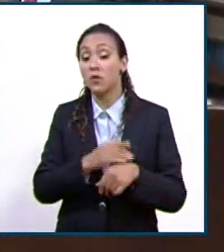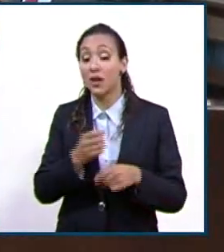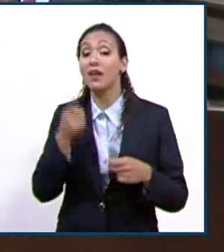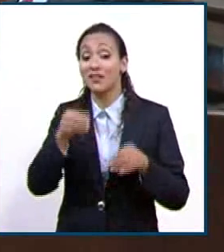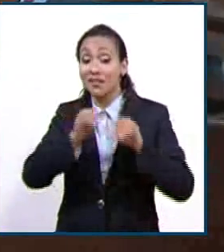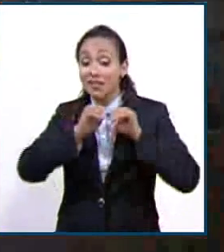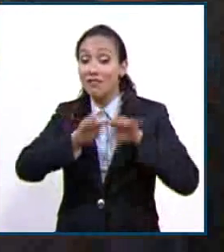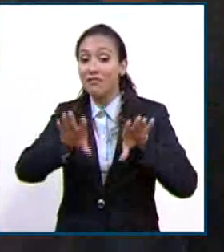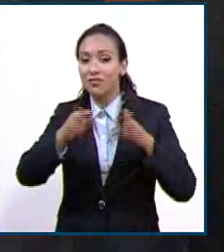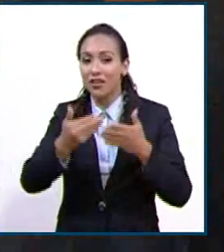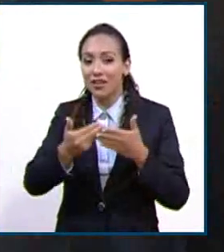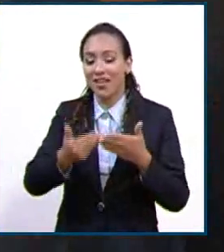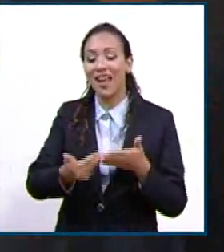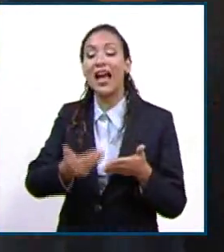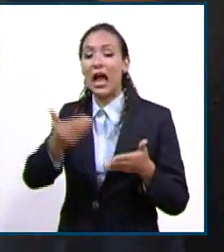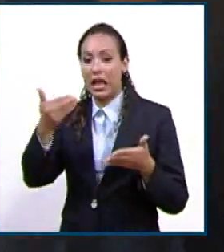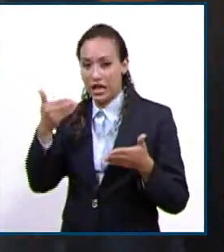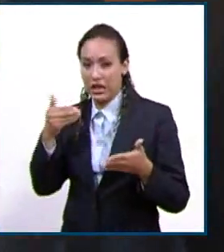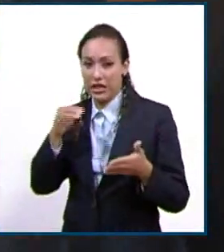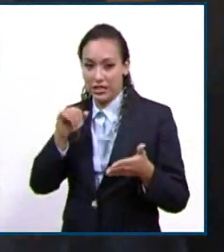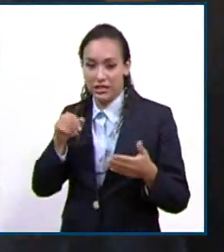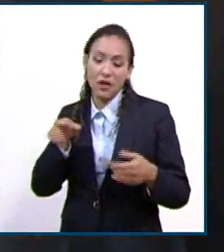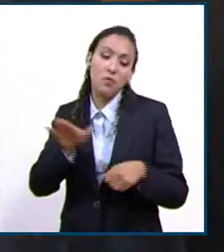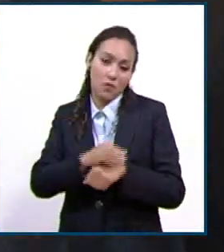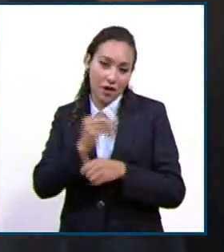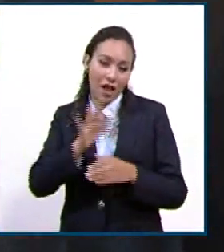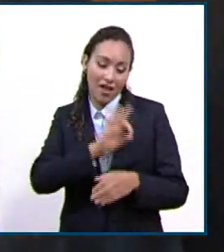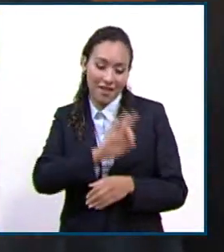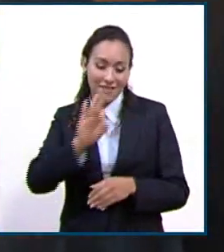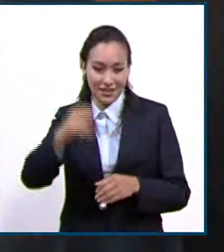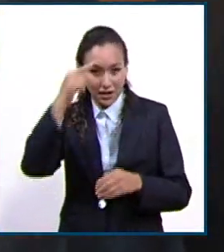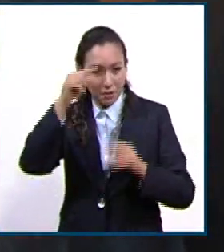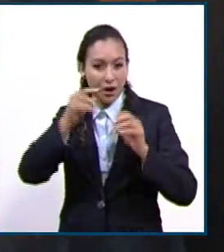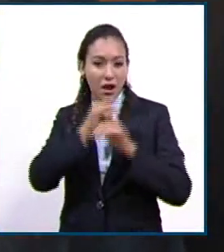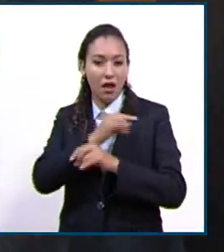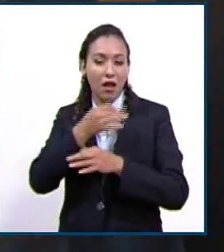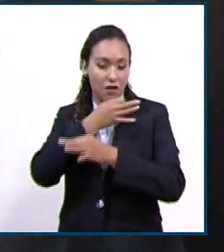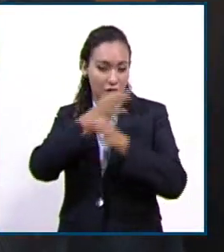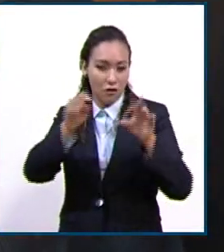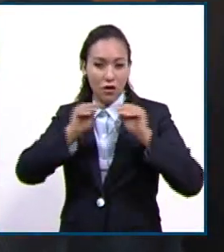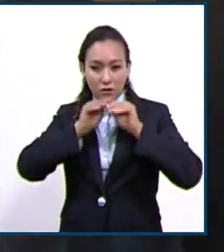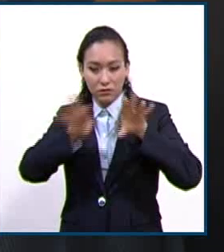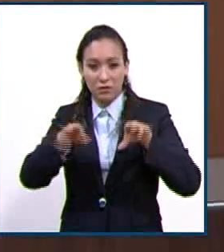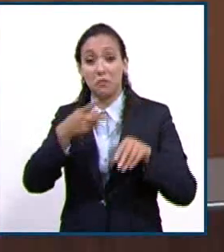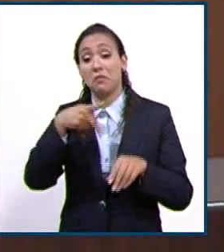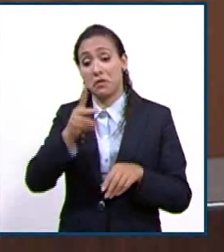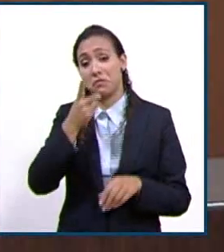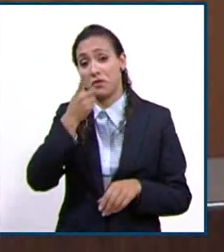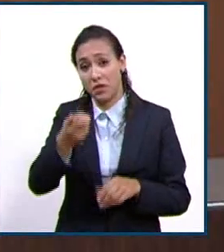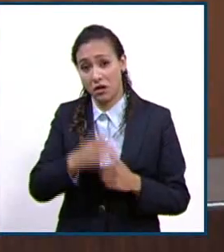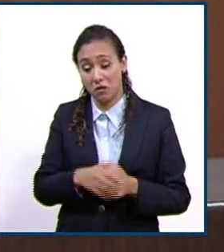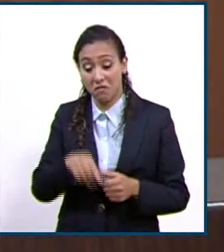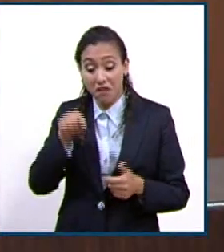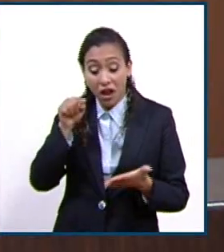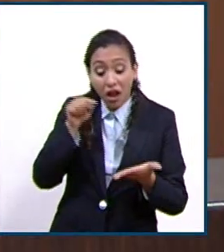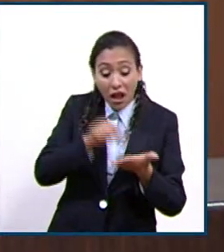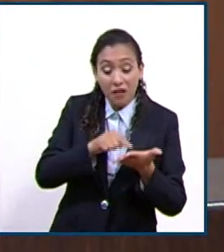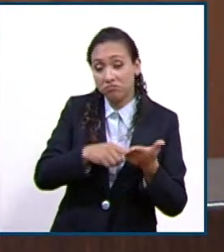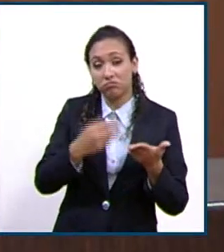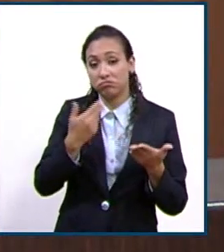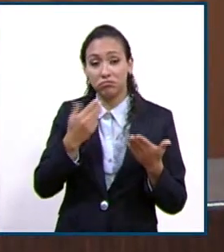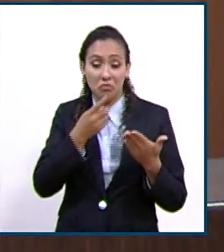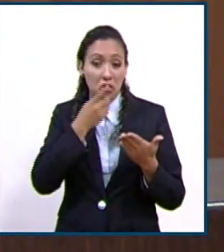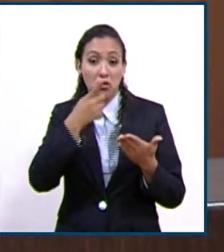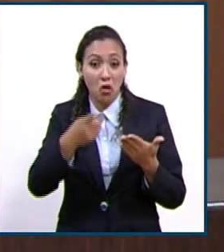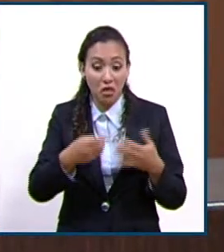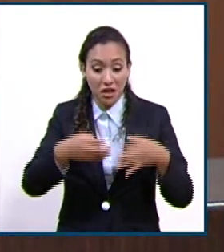del inicio del periodo mencionado del actual proceso de elección presidencial, determinó que no se advierte que se presente alguna